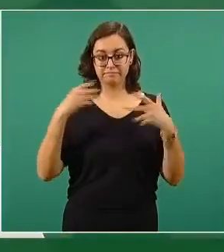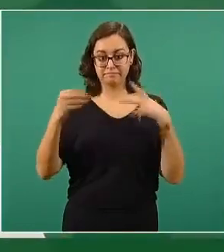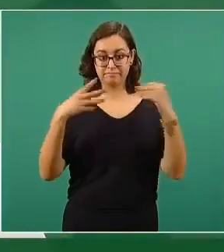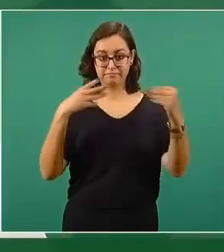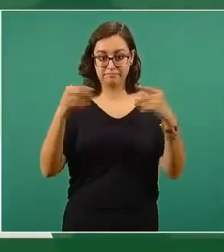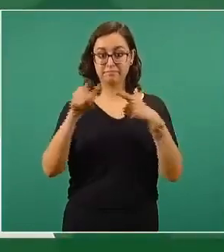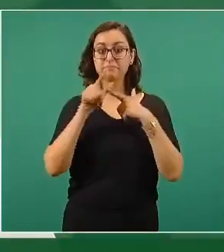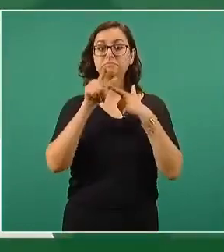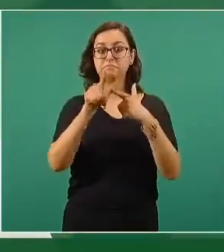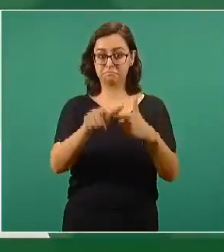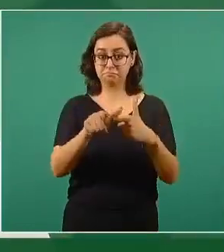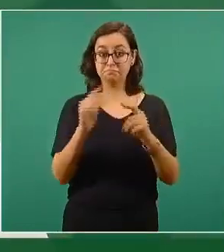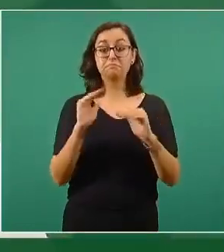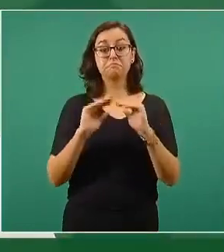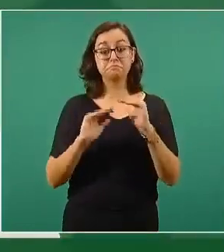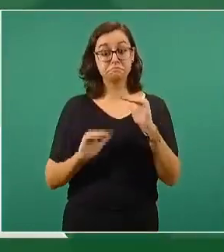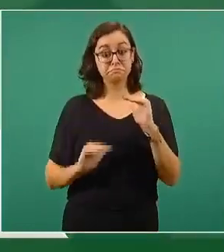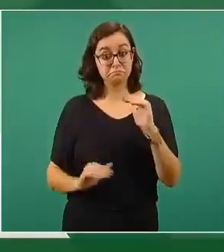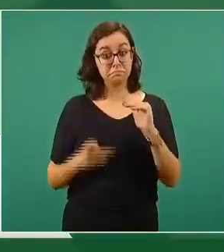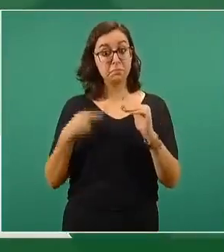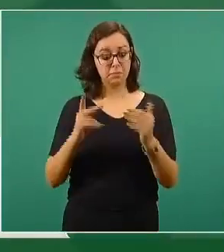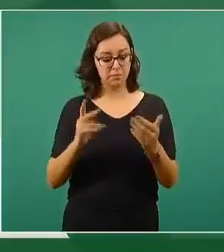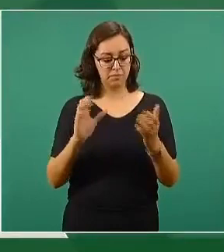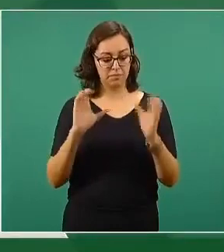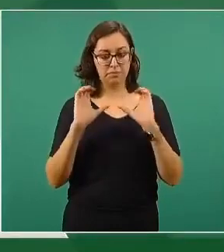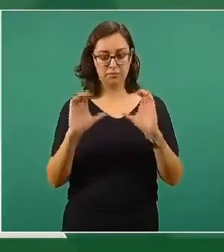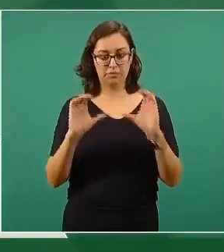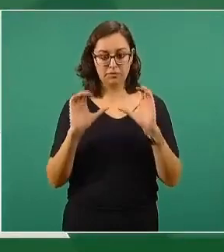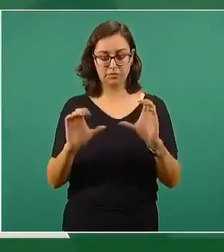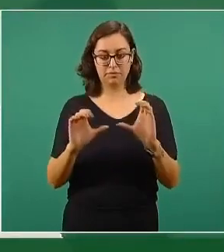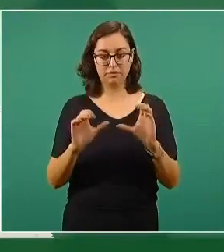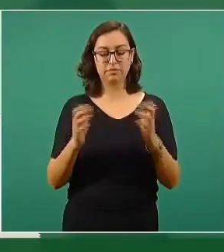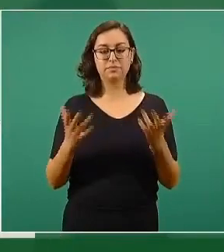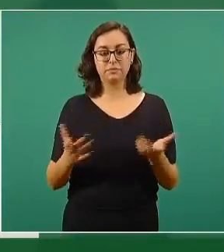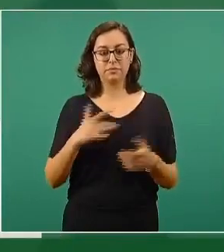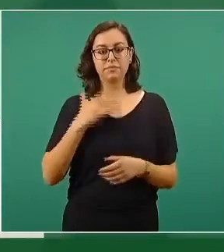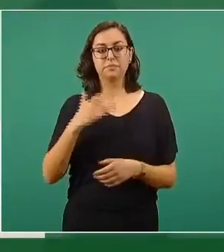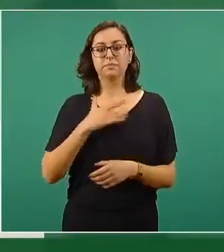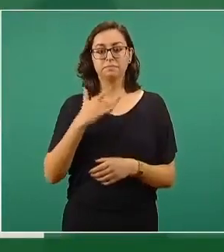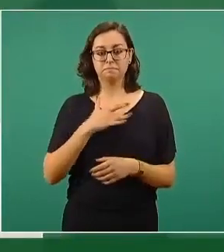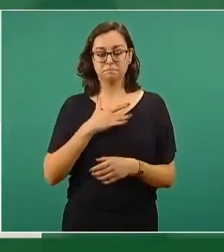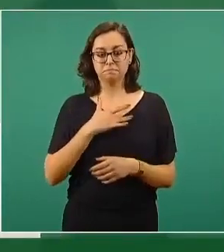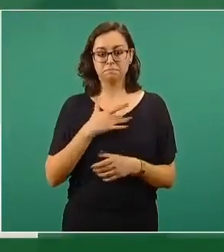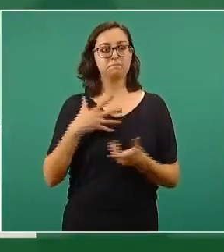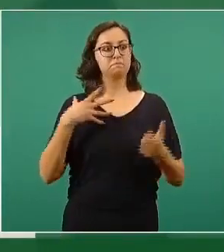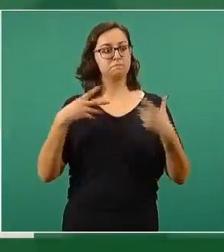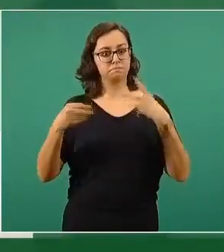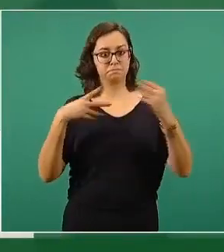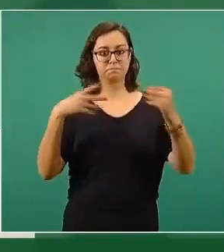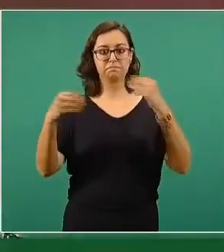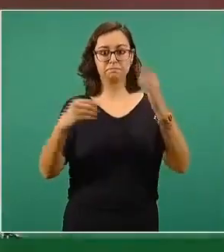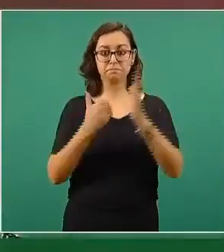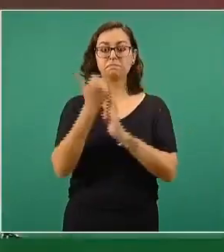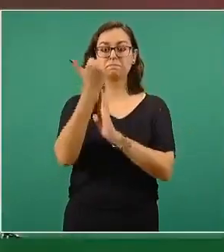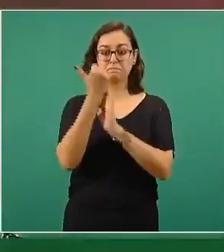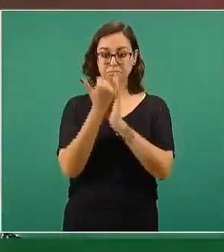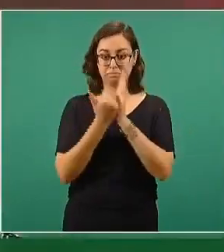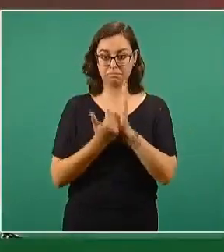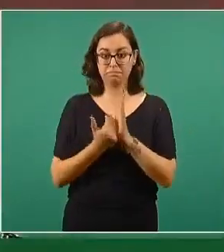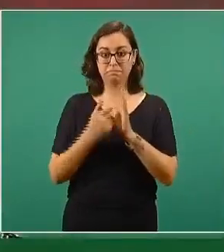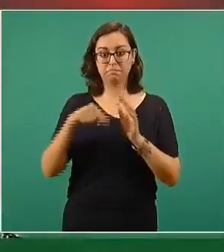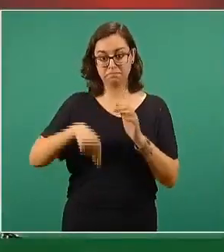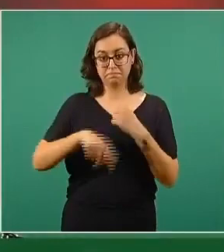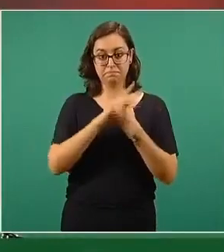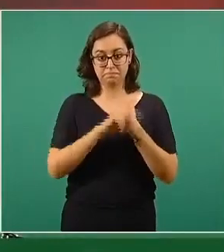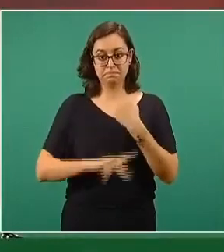sigue a la baja, no nos confiemos, pero mantengámonos con el entusiasmo de ver una epidemia en reducción en nuestro propio